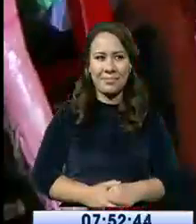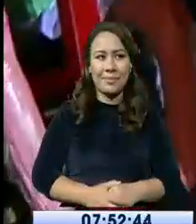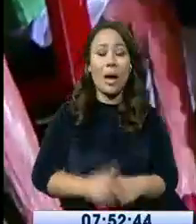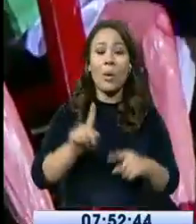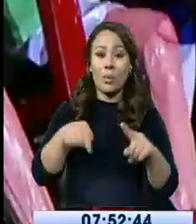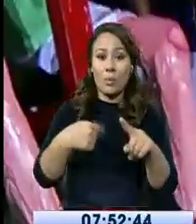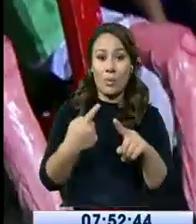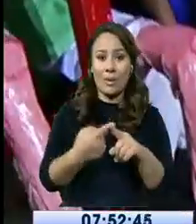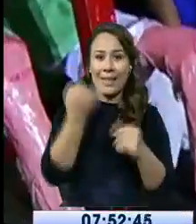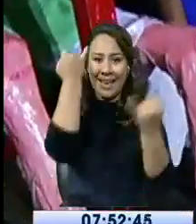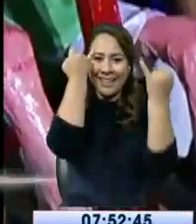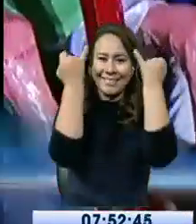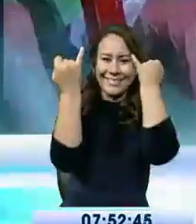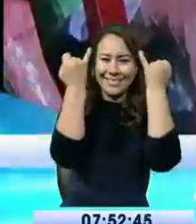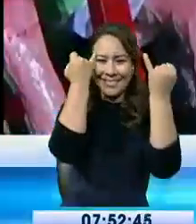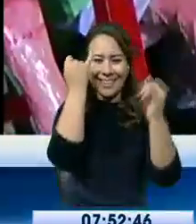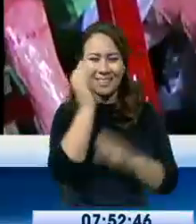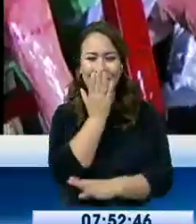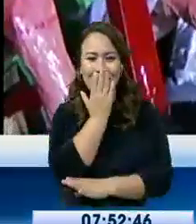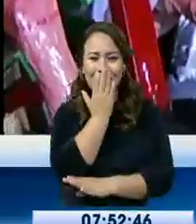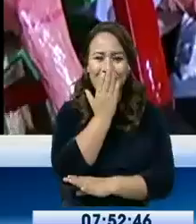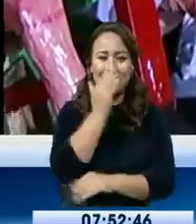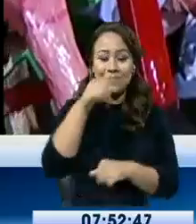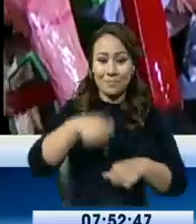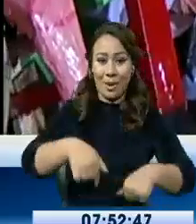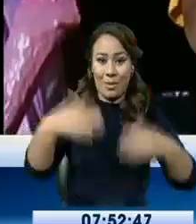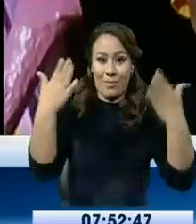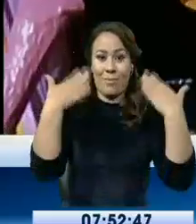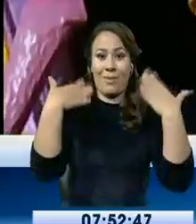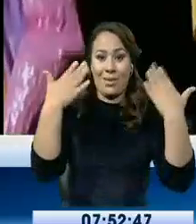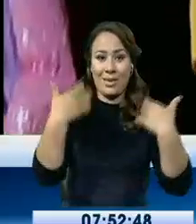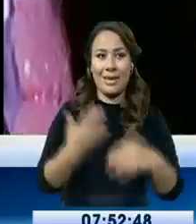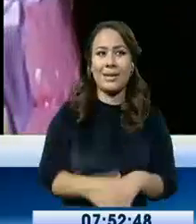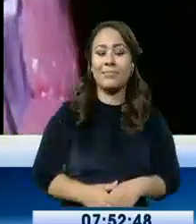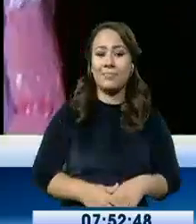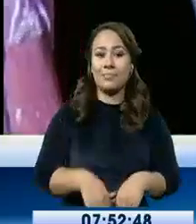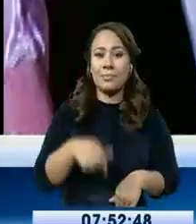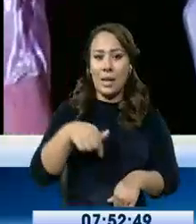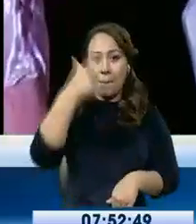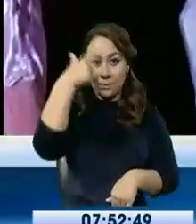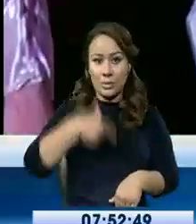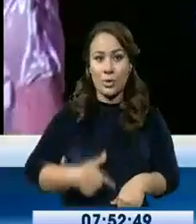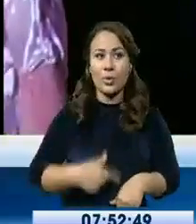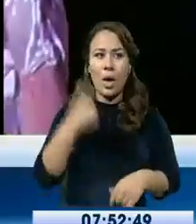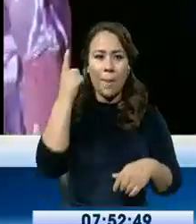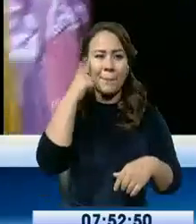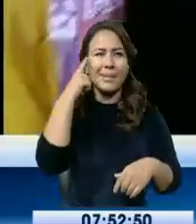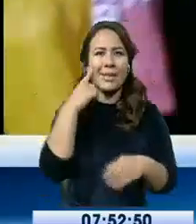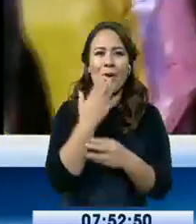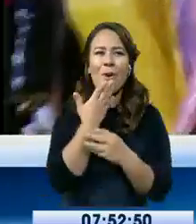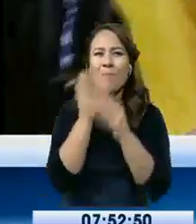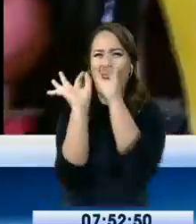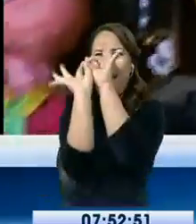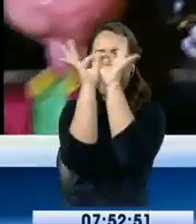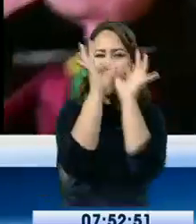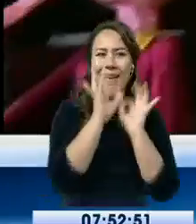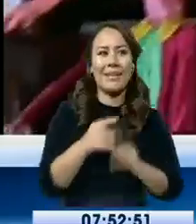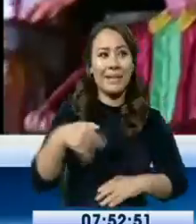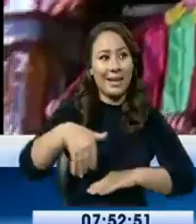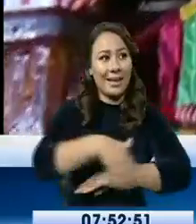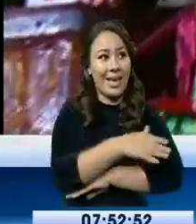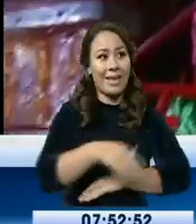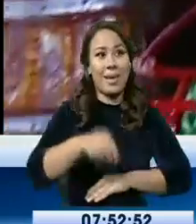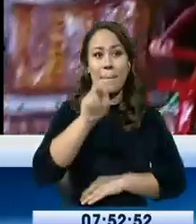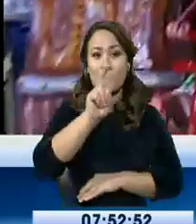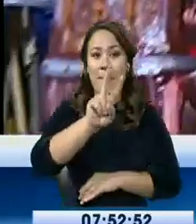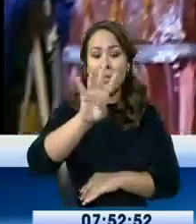Cuando de creatividad se trata, los guayaquileños no se hacen esperar. En las calles 24